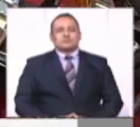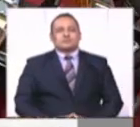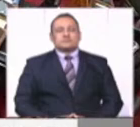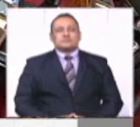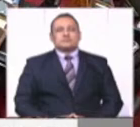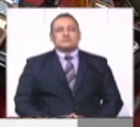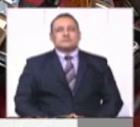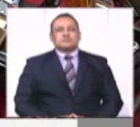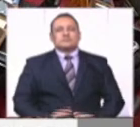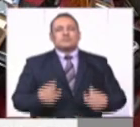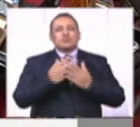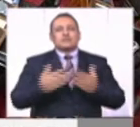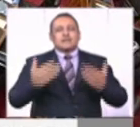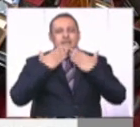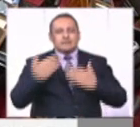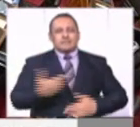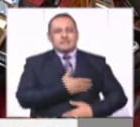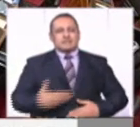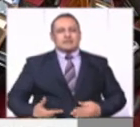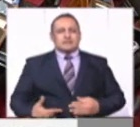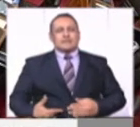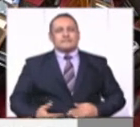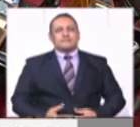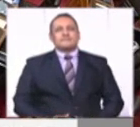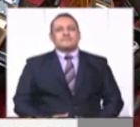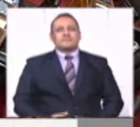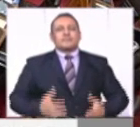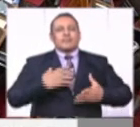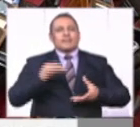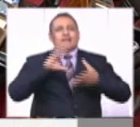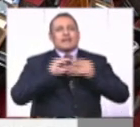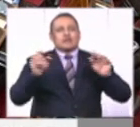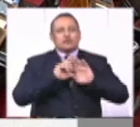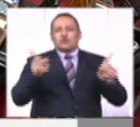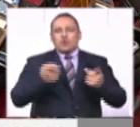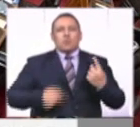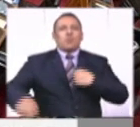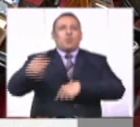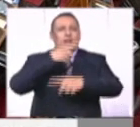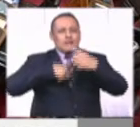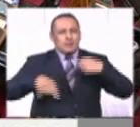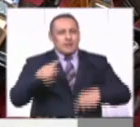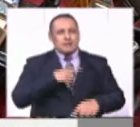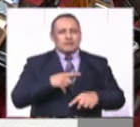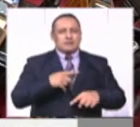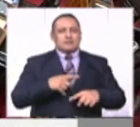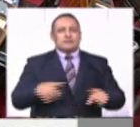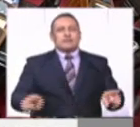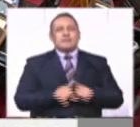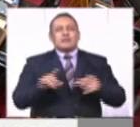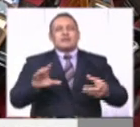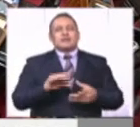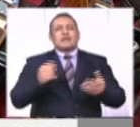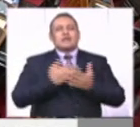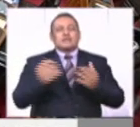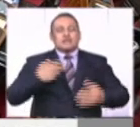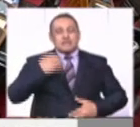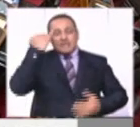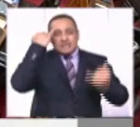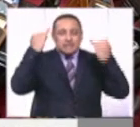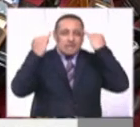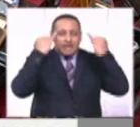minutos Muchas gracias presidente que la historia no seua repetir que los